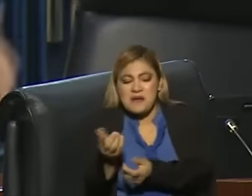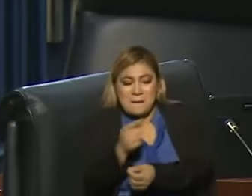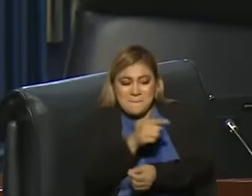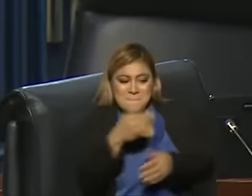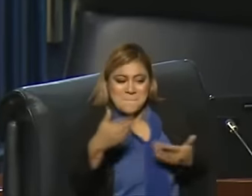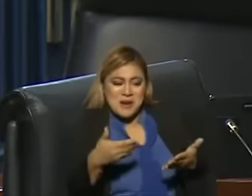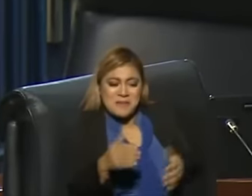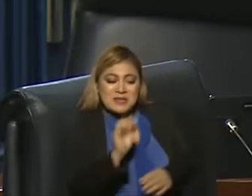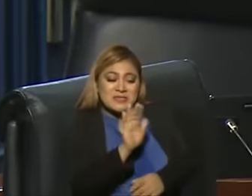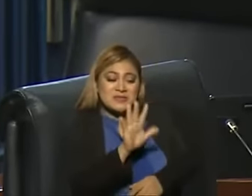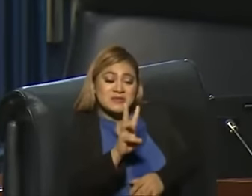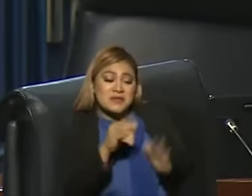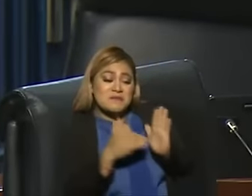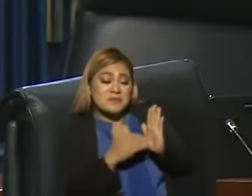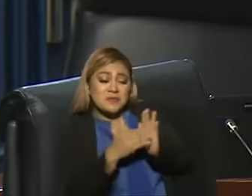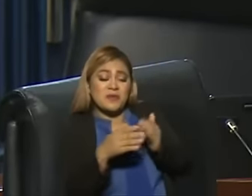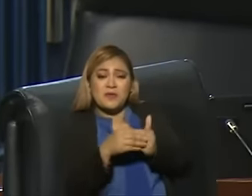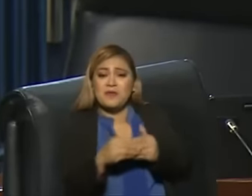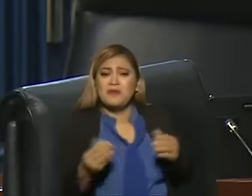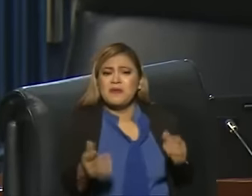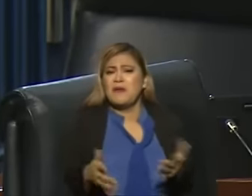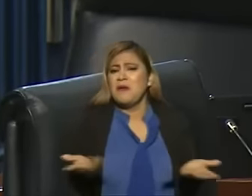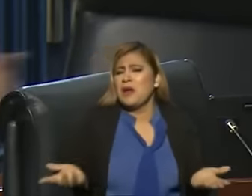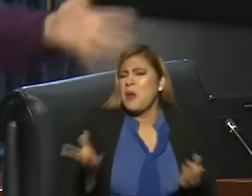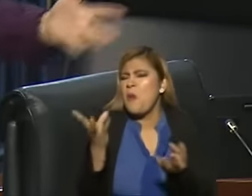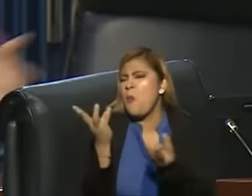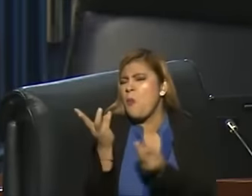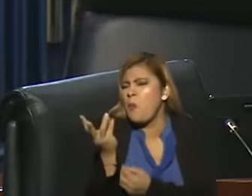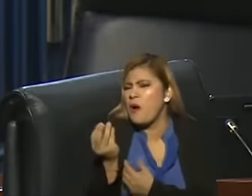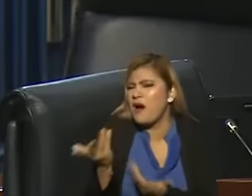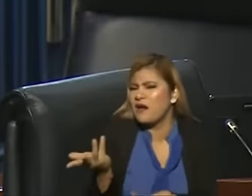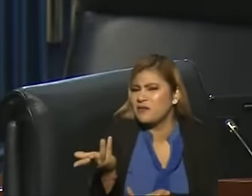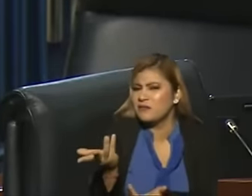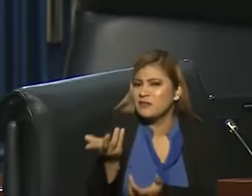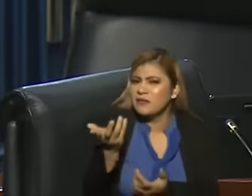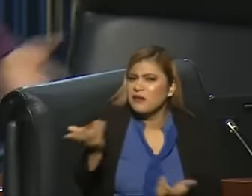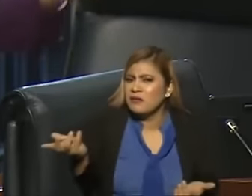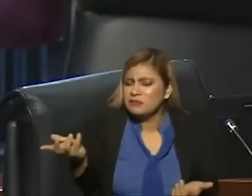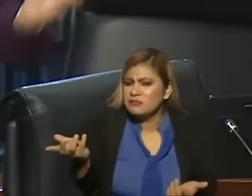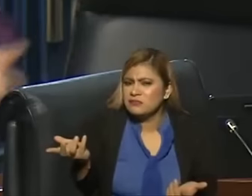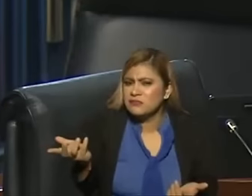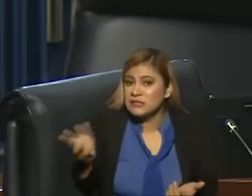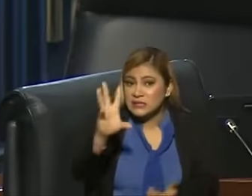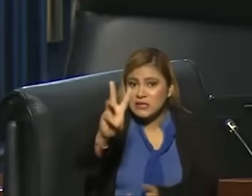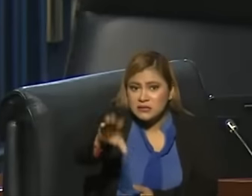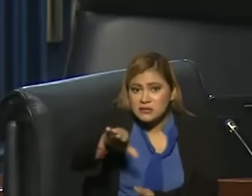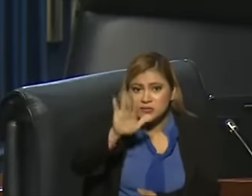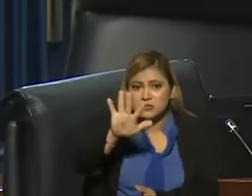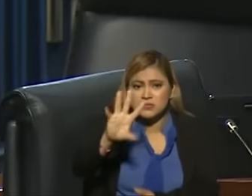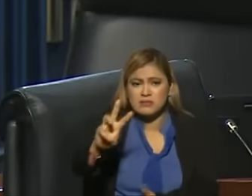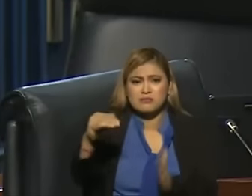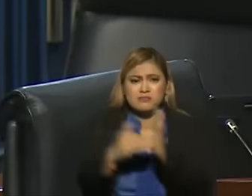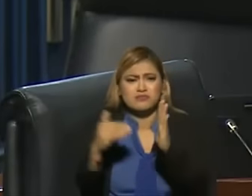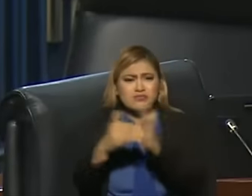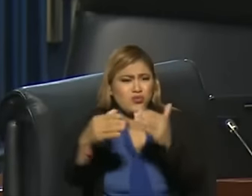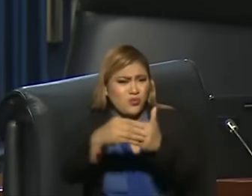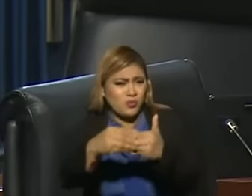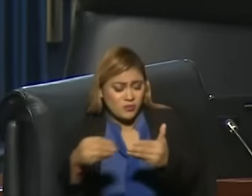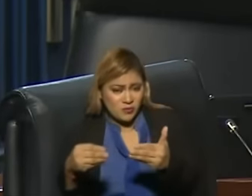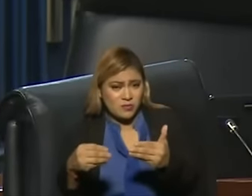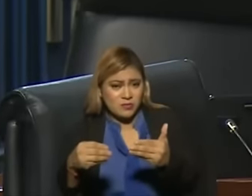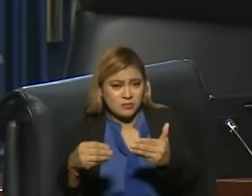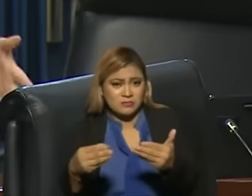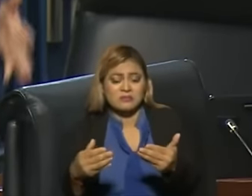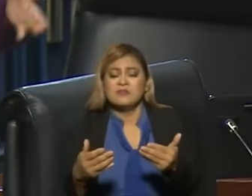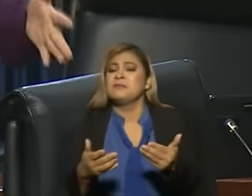dólares. ¿Cuándo te está tramitando en créditos fiscales para pagar cero impuestos? 656 millones de dólares.